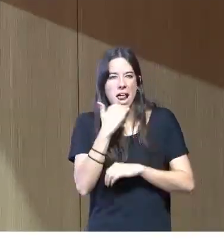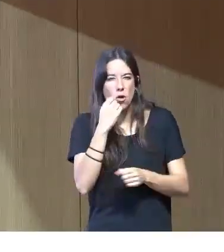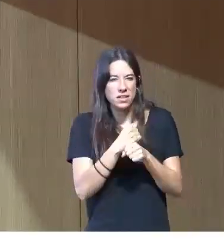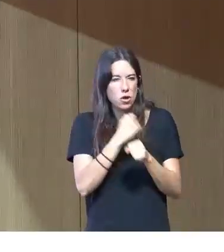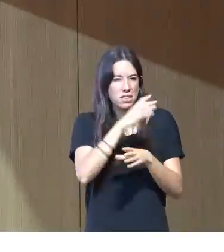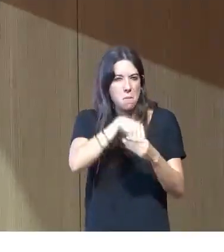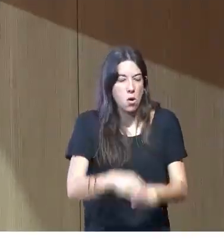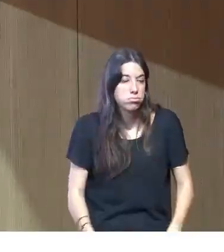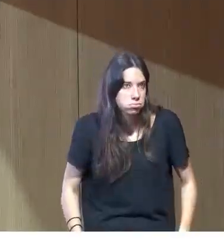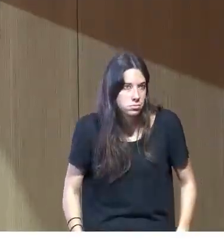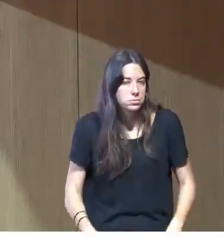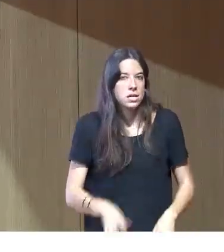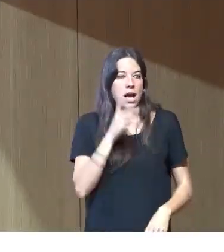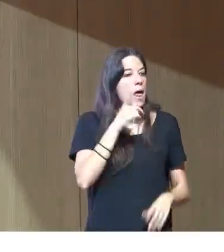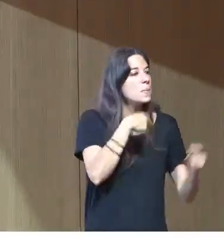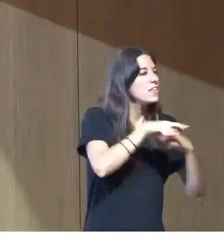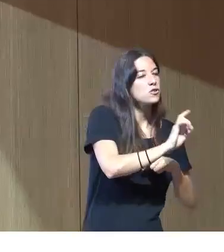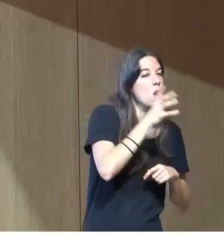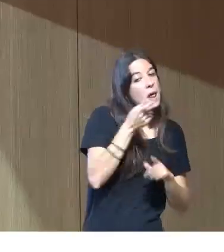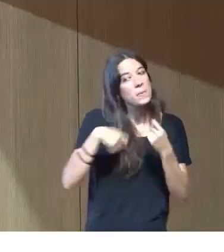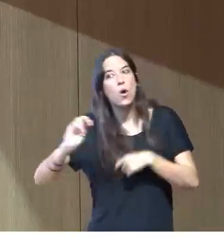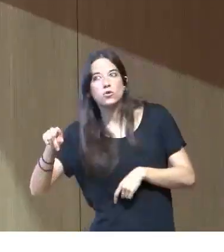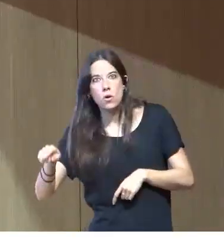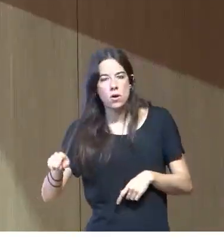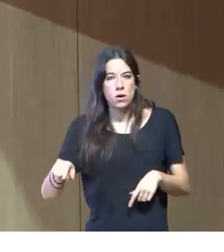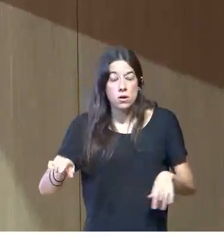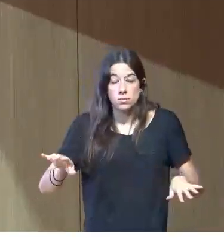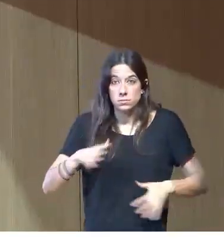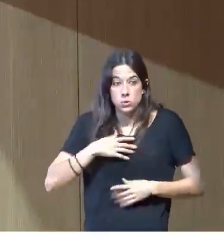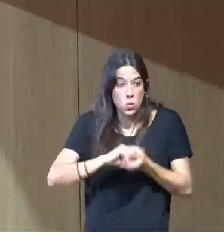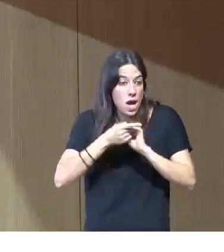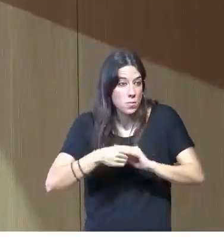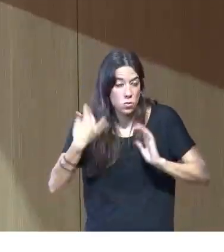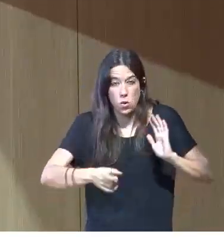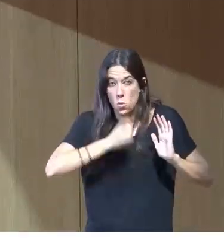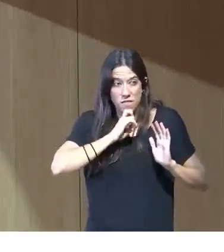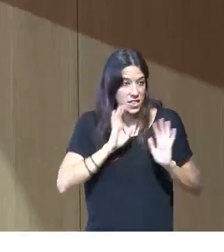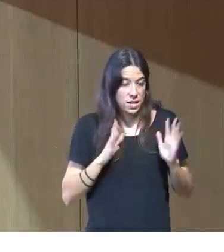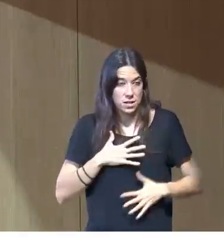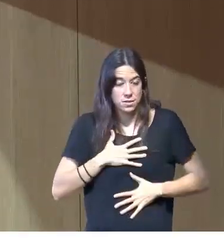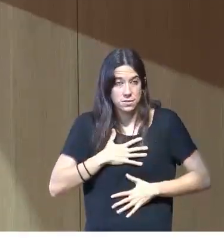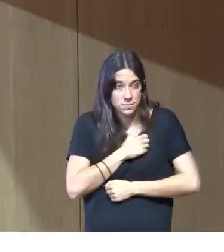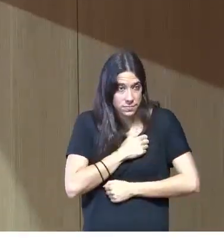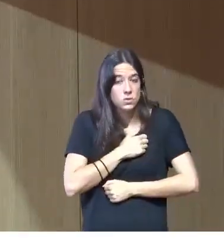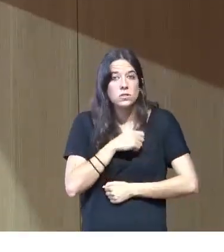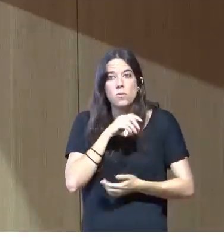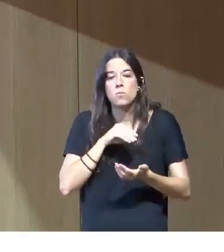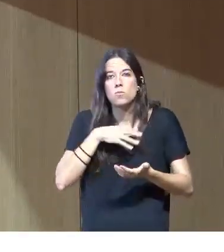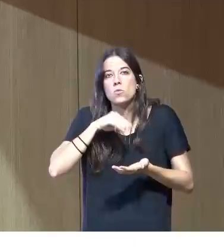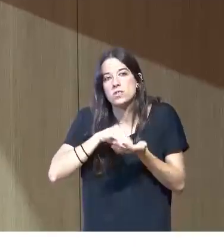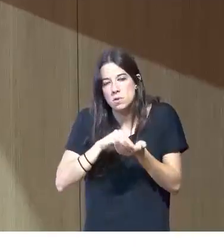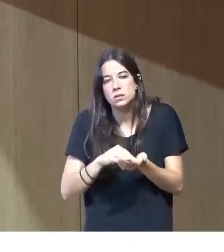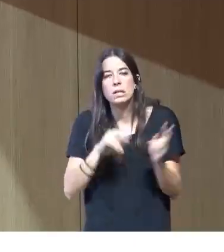ahora en vez de vender esto vamos a vender esto otro pues no os imagináis lo difícil que es y mira temas de estos que a lo mejor nos parecen que puede ser